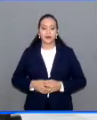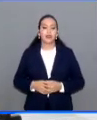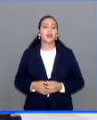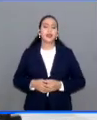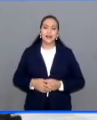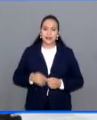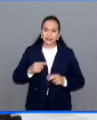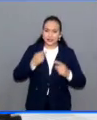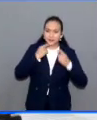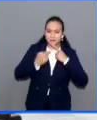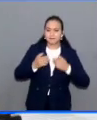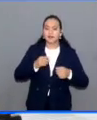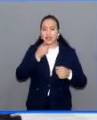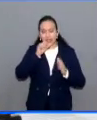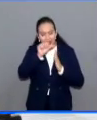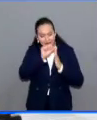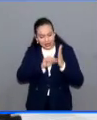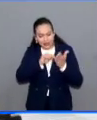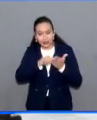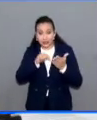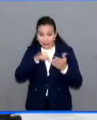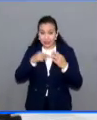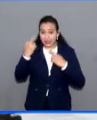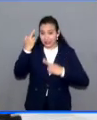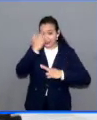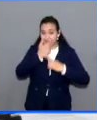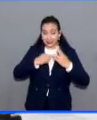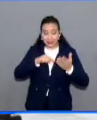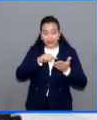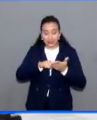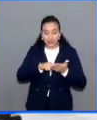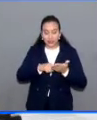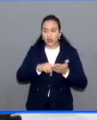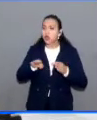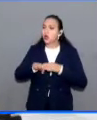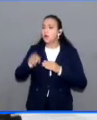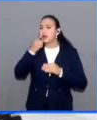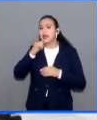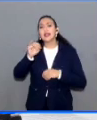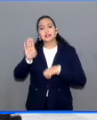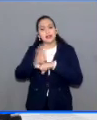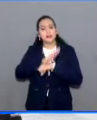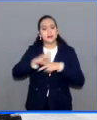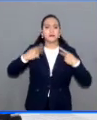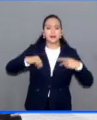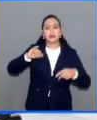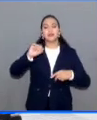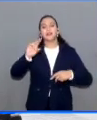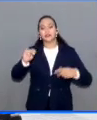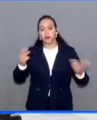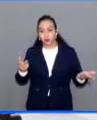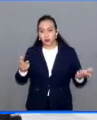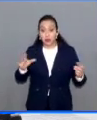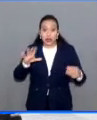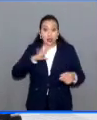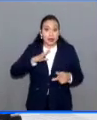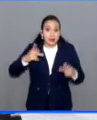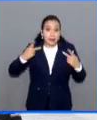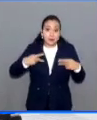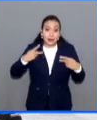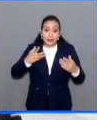los artículos analizados son benéficos para la población que tiene derecho a ser